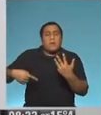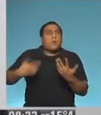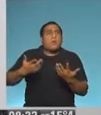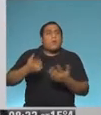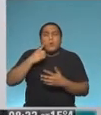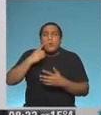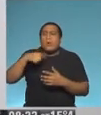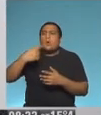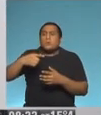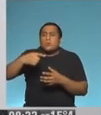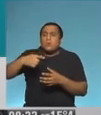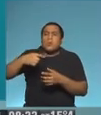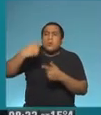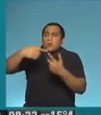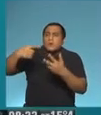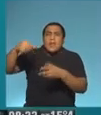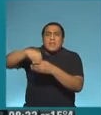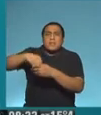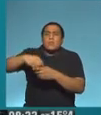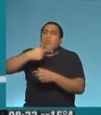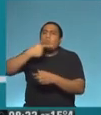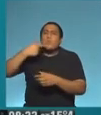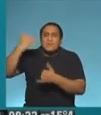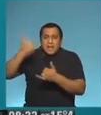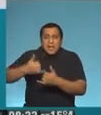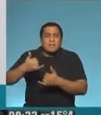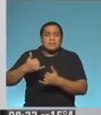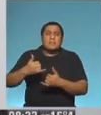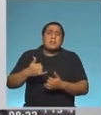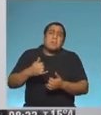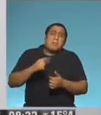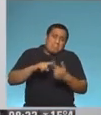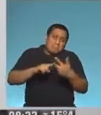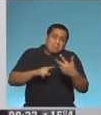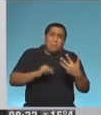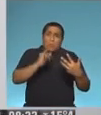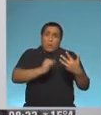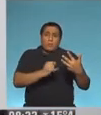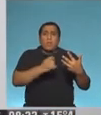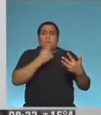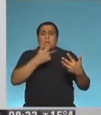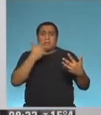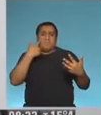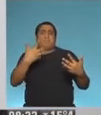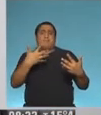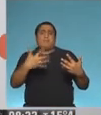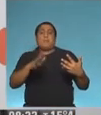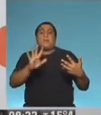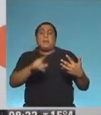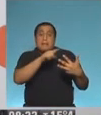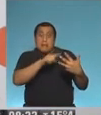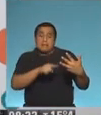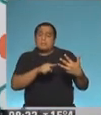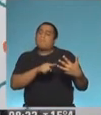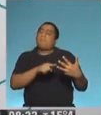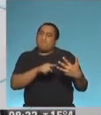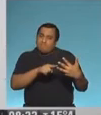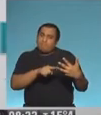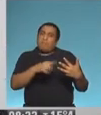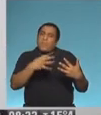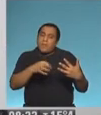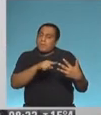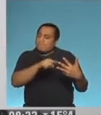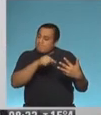bebidas edulcoradas. Los consejos, de nuevo, son simples, son bastante conocidos, pero hay que tenerlos en cuenta. Y durante